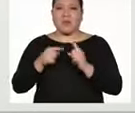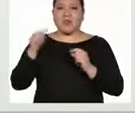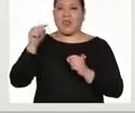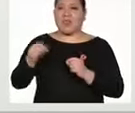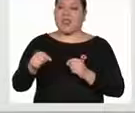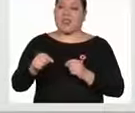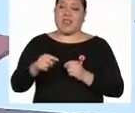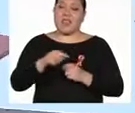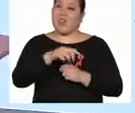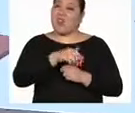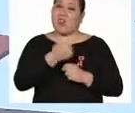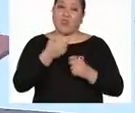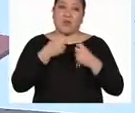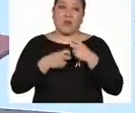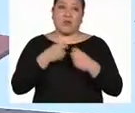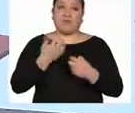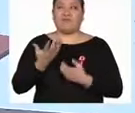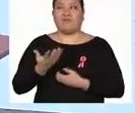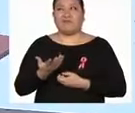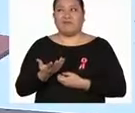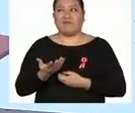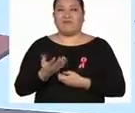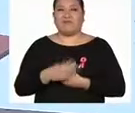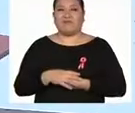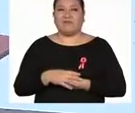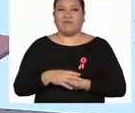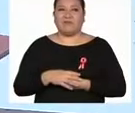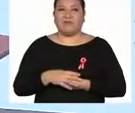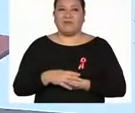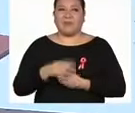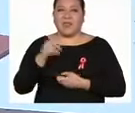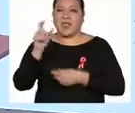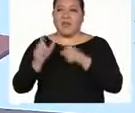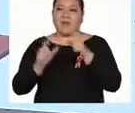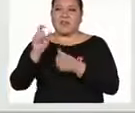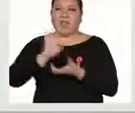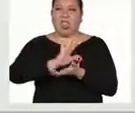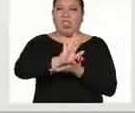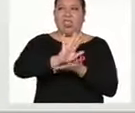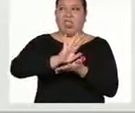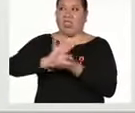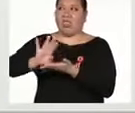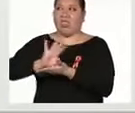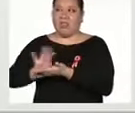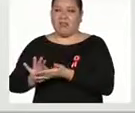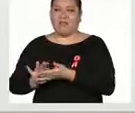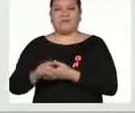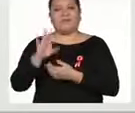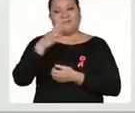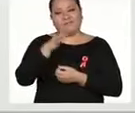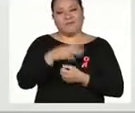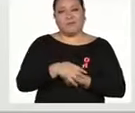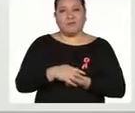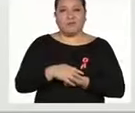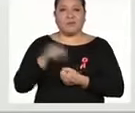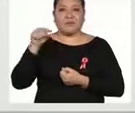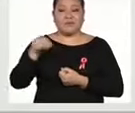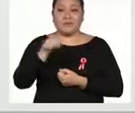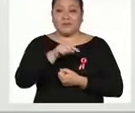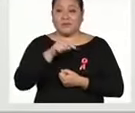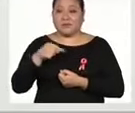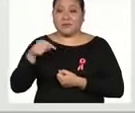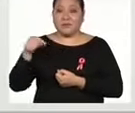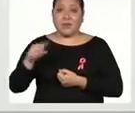ocurre algo diferente. Déjame adivinar. Se tratan mal los unos a los otros. Más o menos. Como no